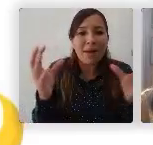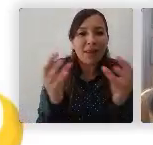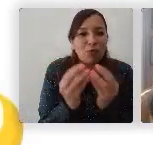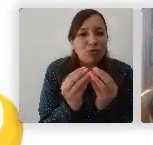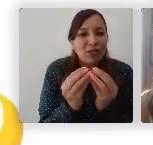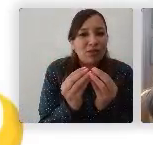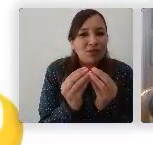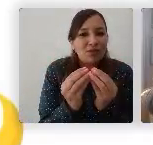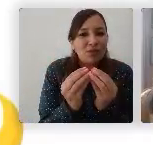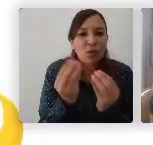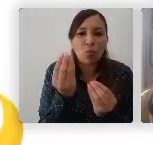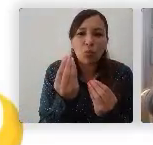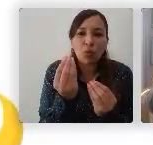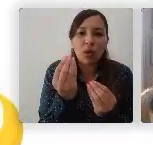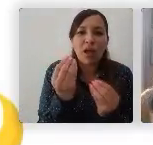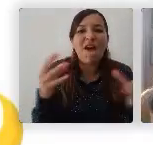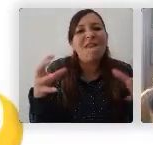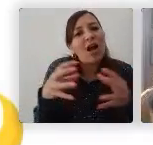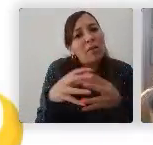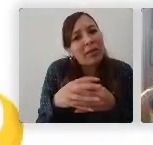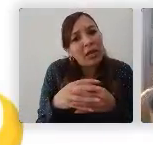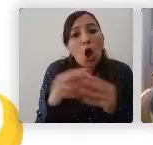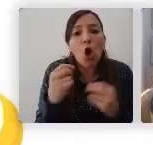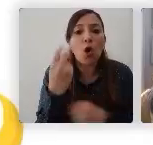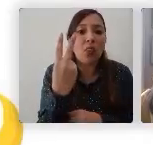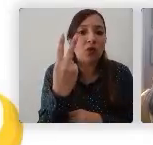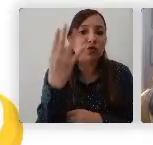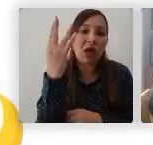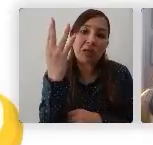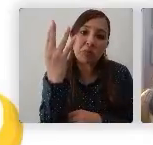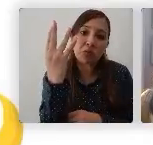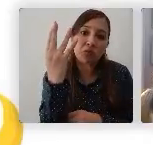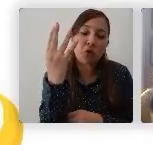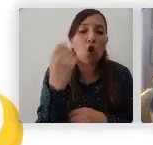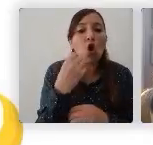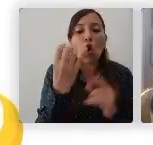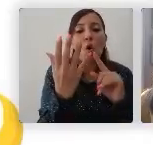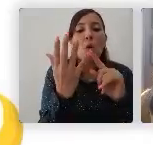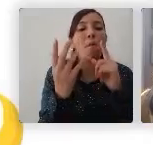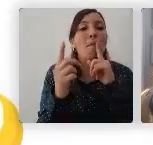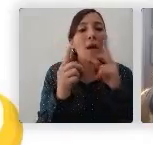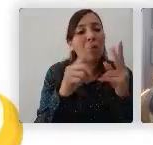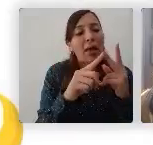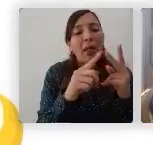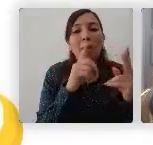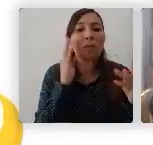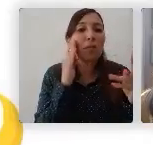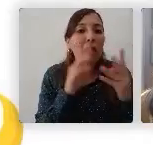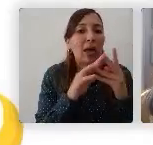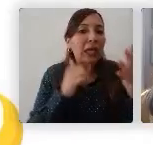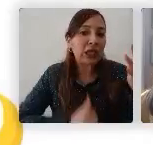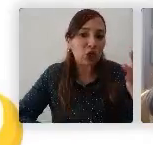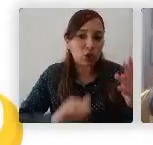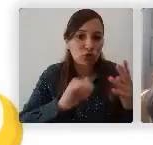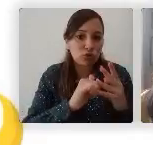van a ser principalmente con la pareja sí o con el grupo familiar directo de hecho suelen viajar